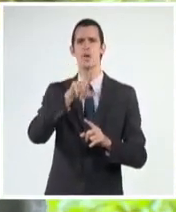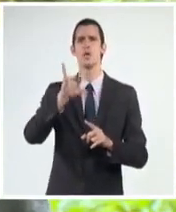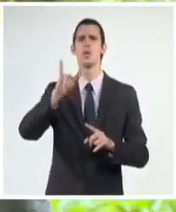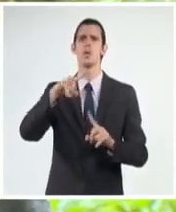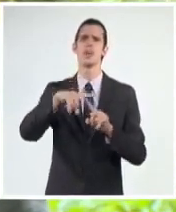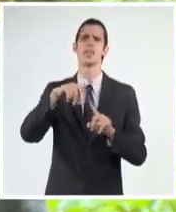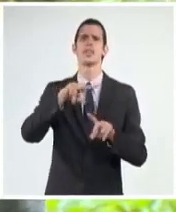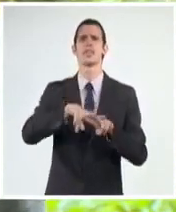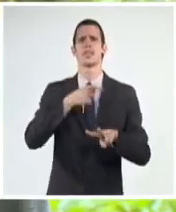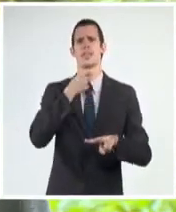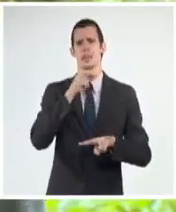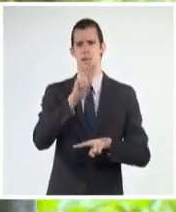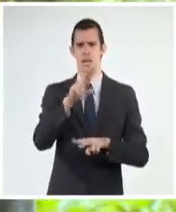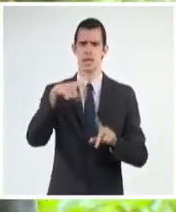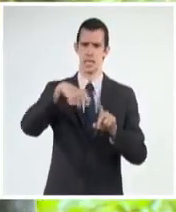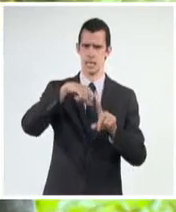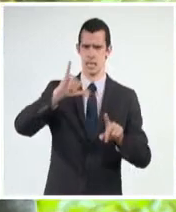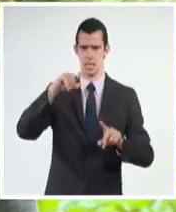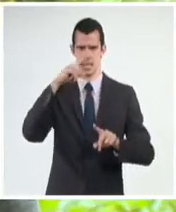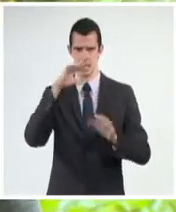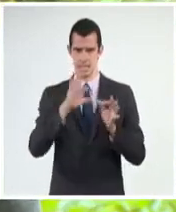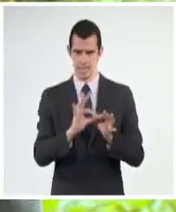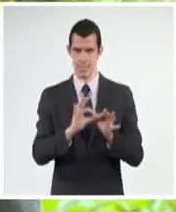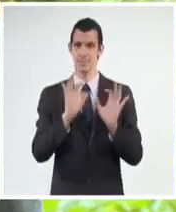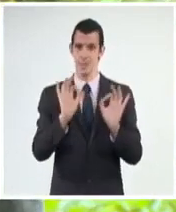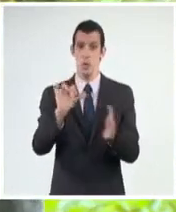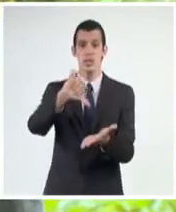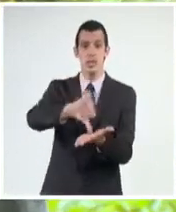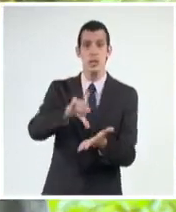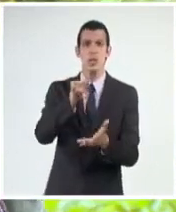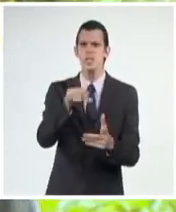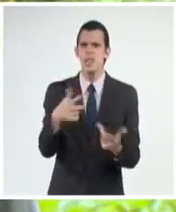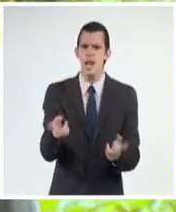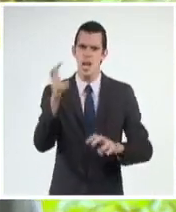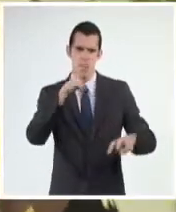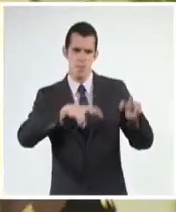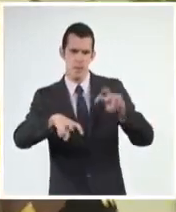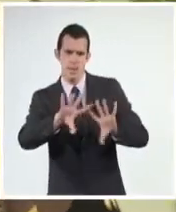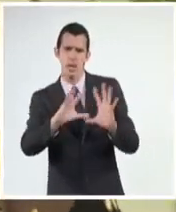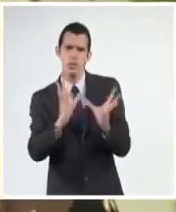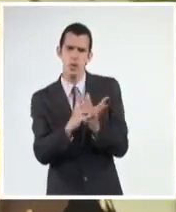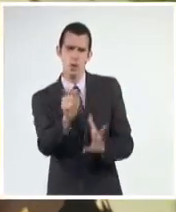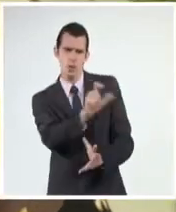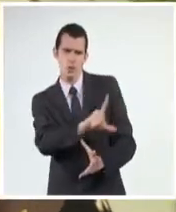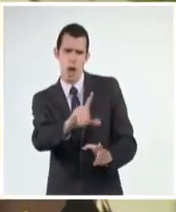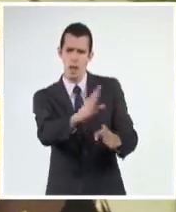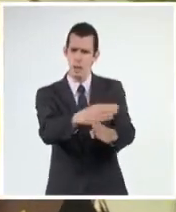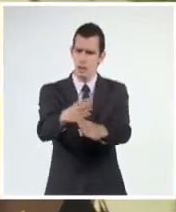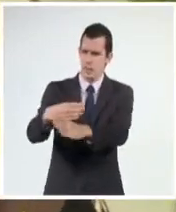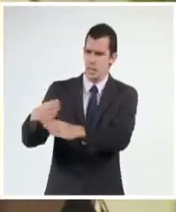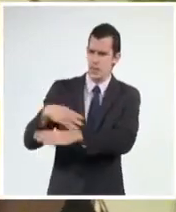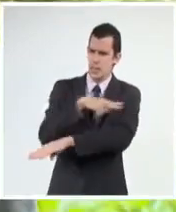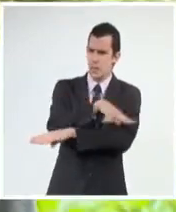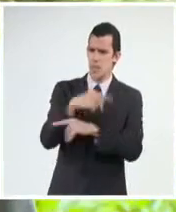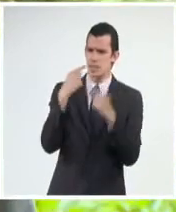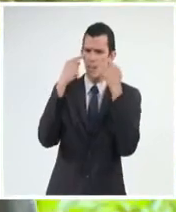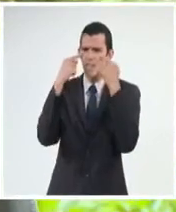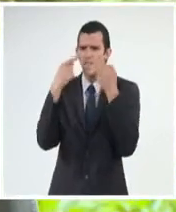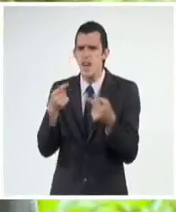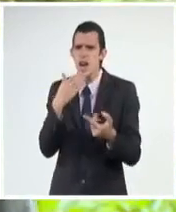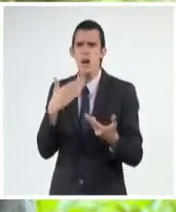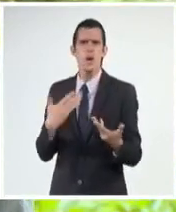concientización, de formación, para colocar en la cultura política cada vez más